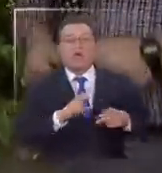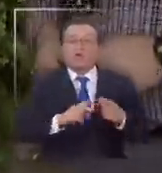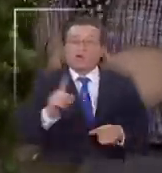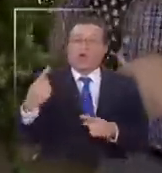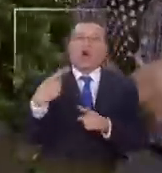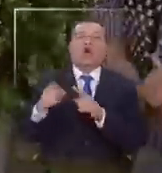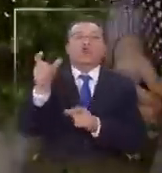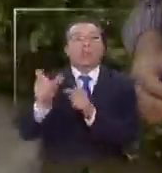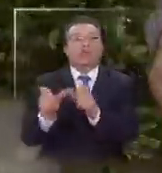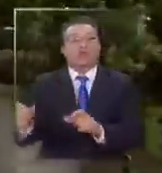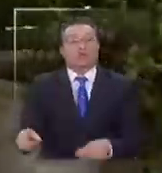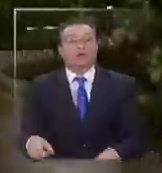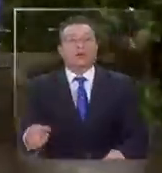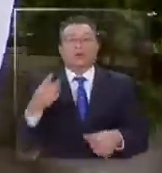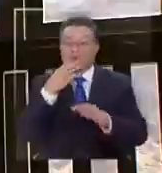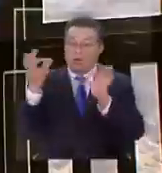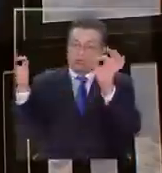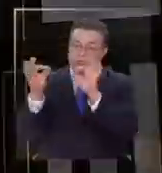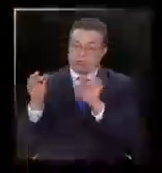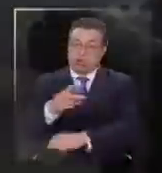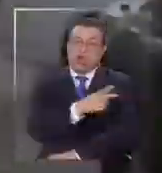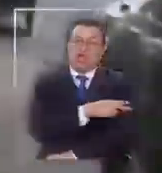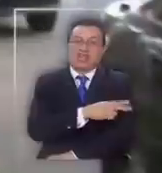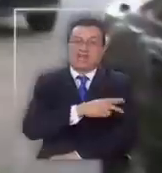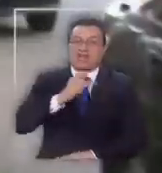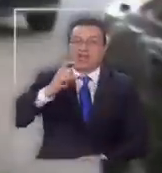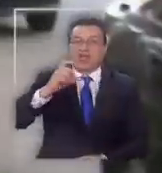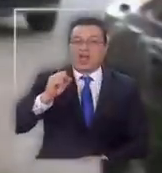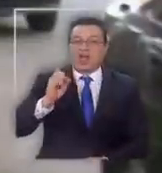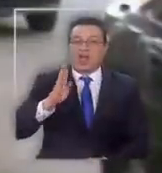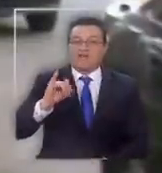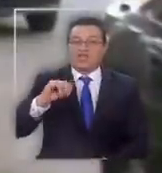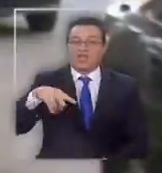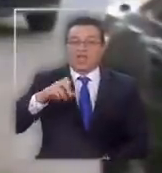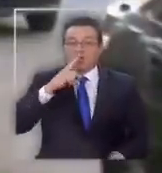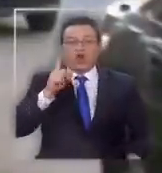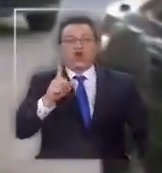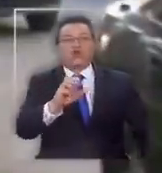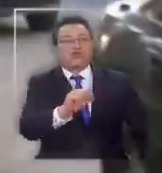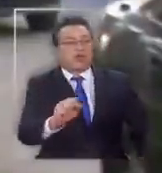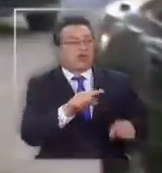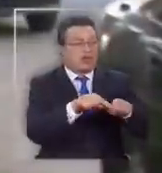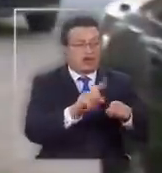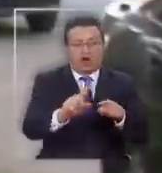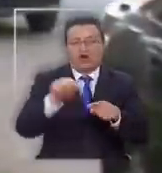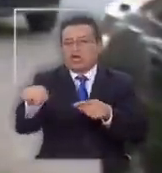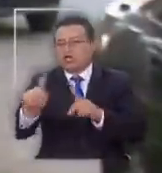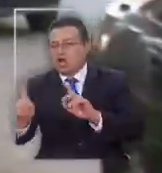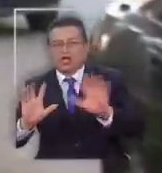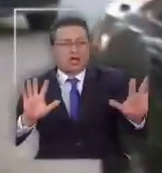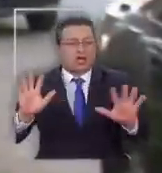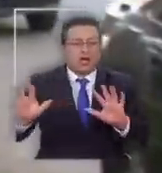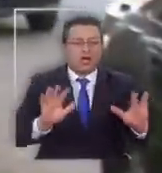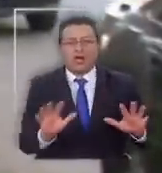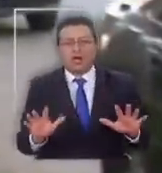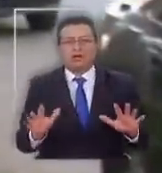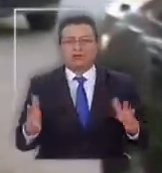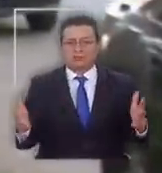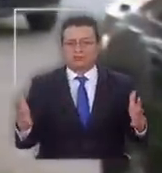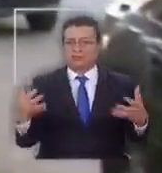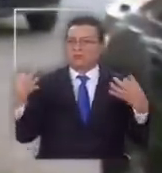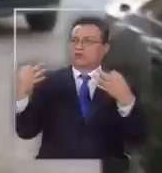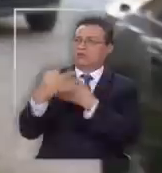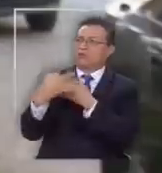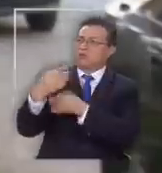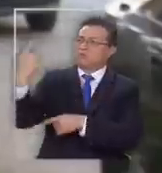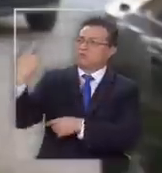repartición. Tienen instrucciones de los jefes de gabinete que no se puede hacer esto, que esto no. Entonces hay instrucciones